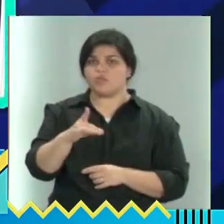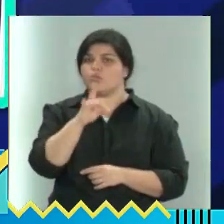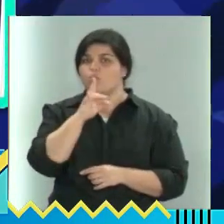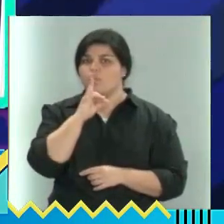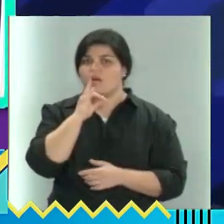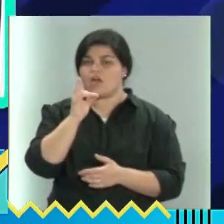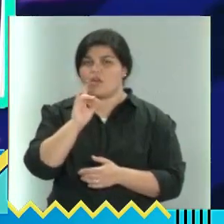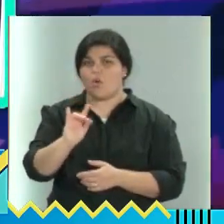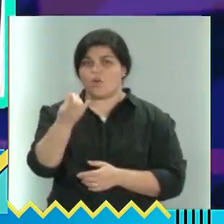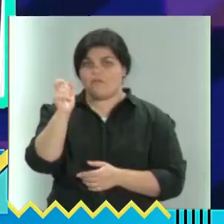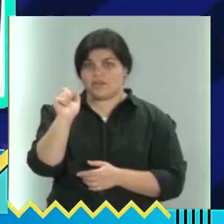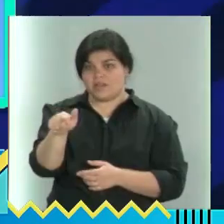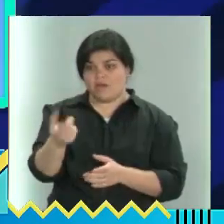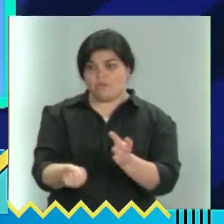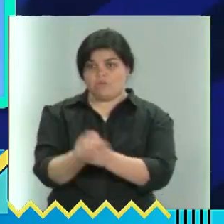Entonces,